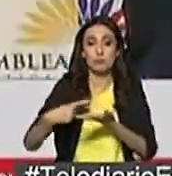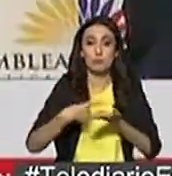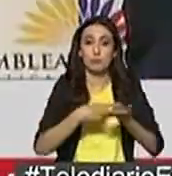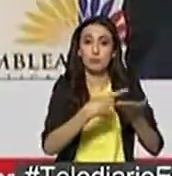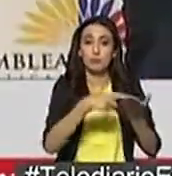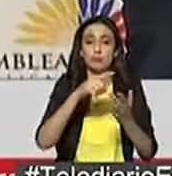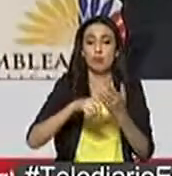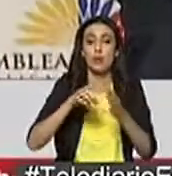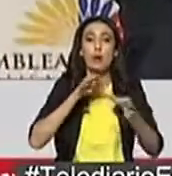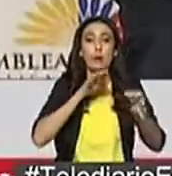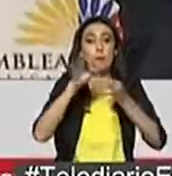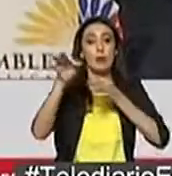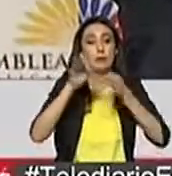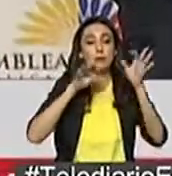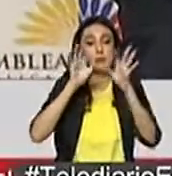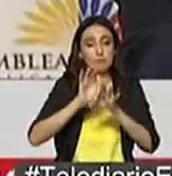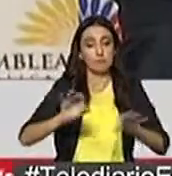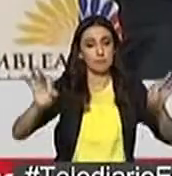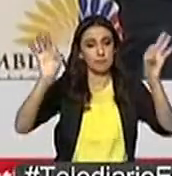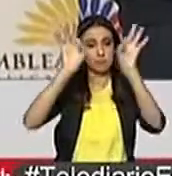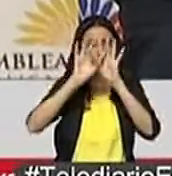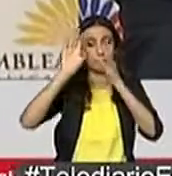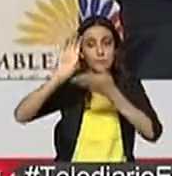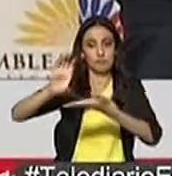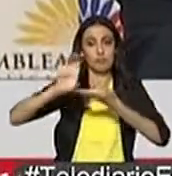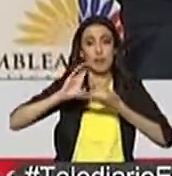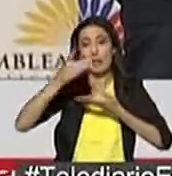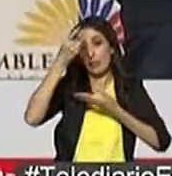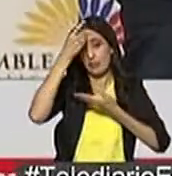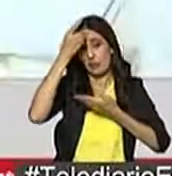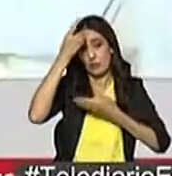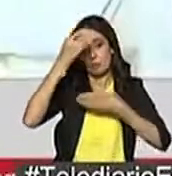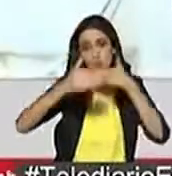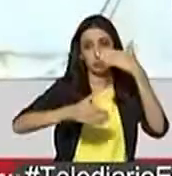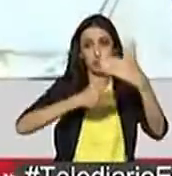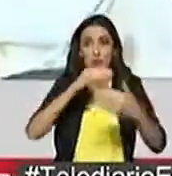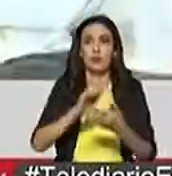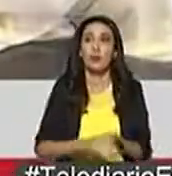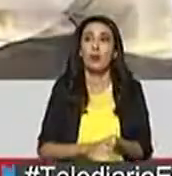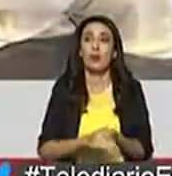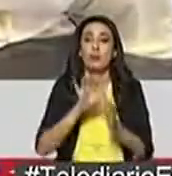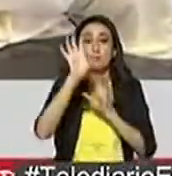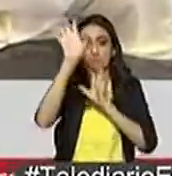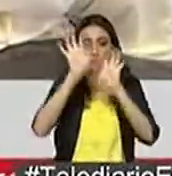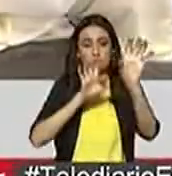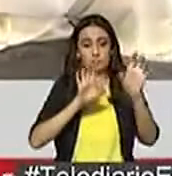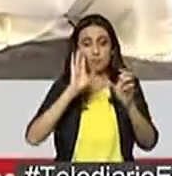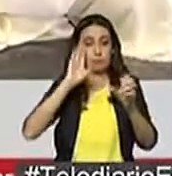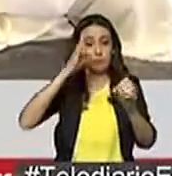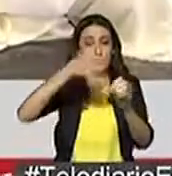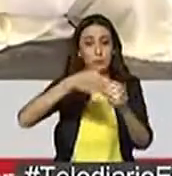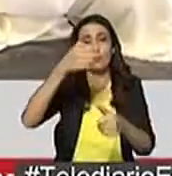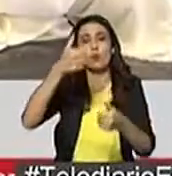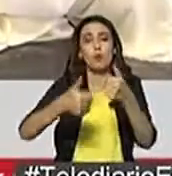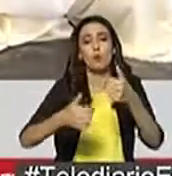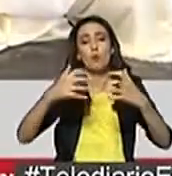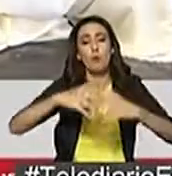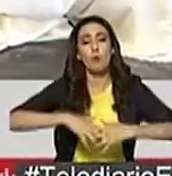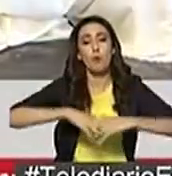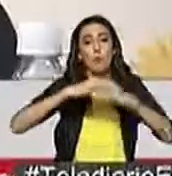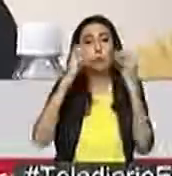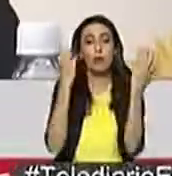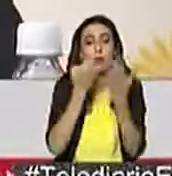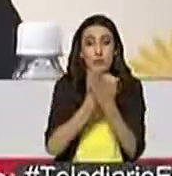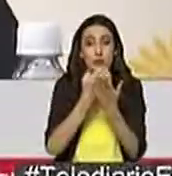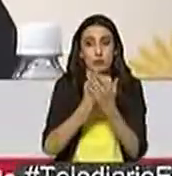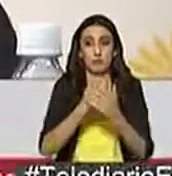Nacional para explicar detalles sobre la proforma presupuestaria 2020. Su exposición se enfocó en destacar el déficit de la economía